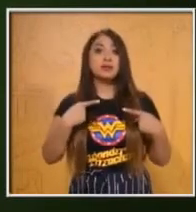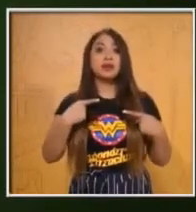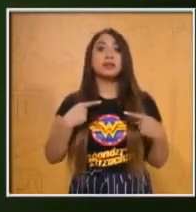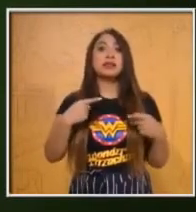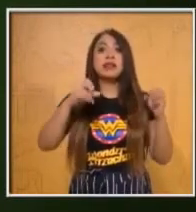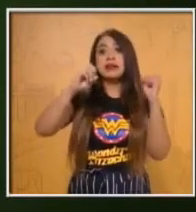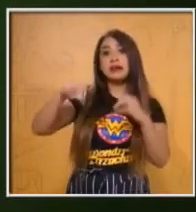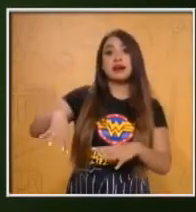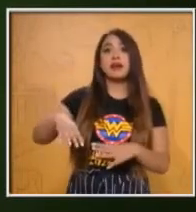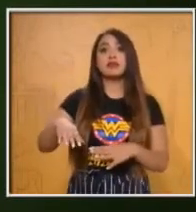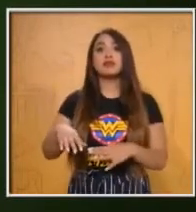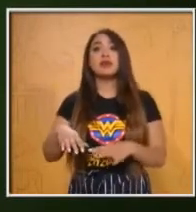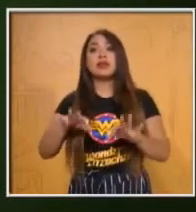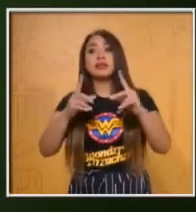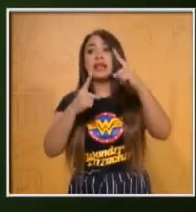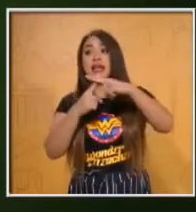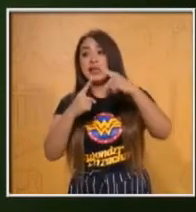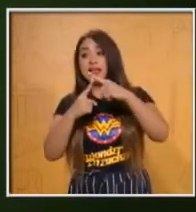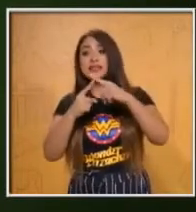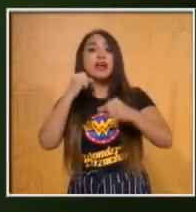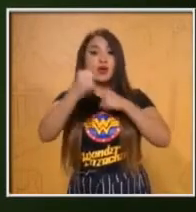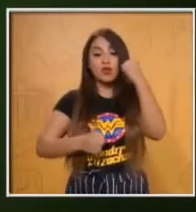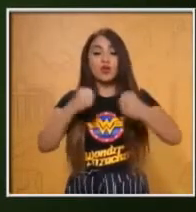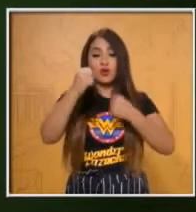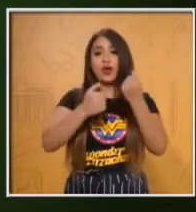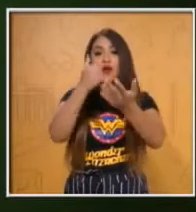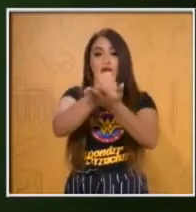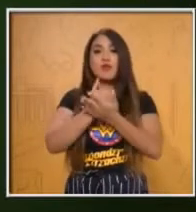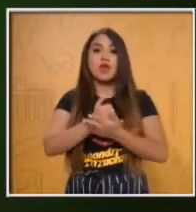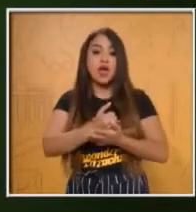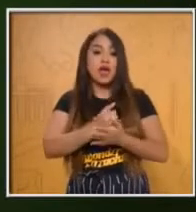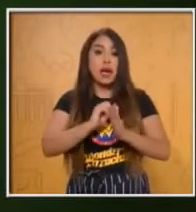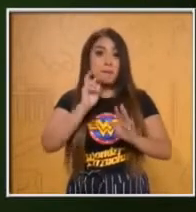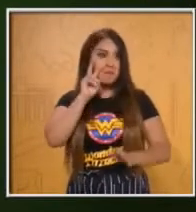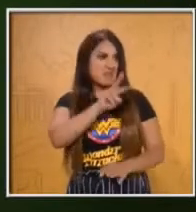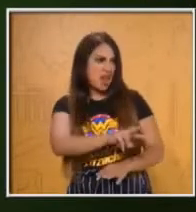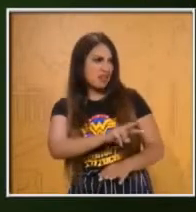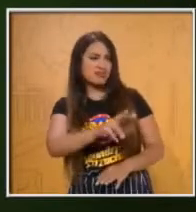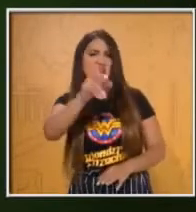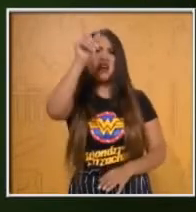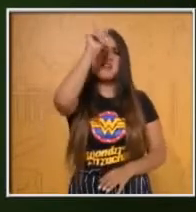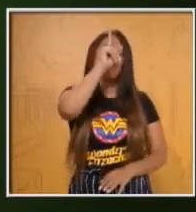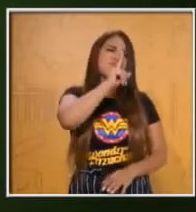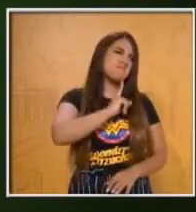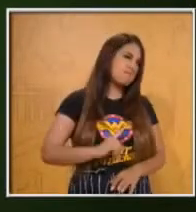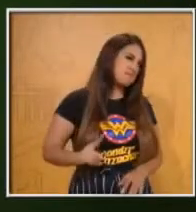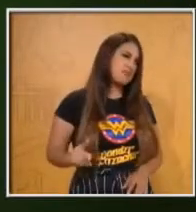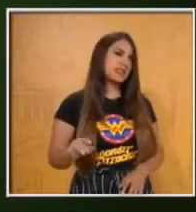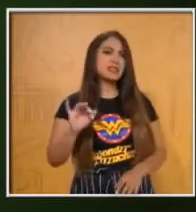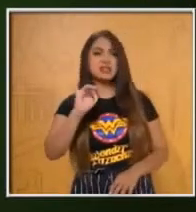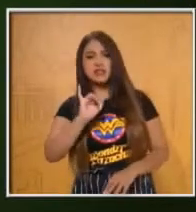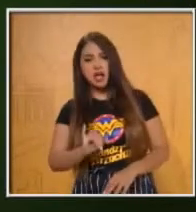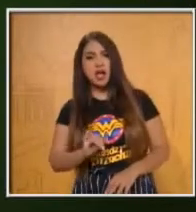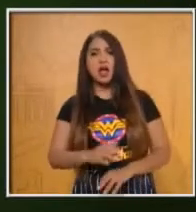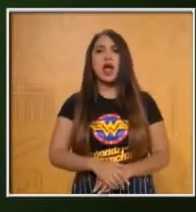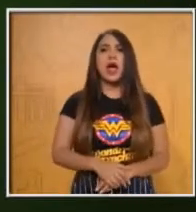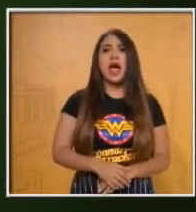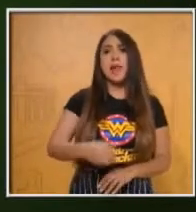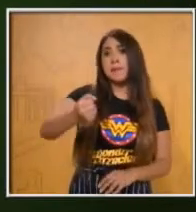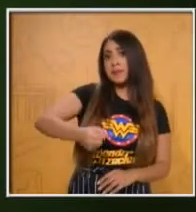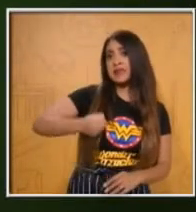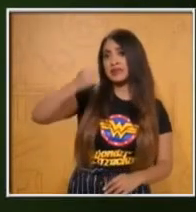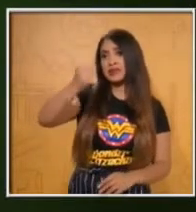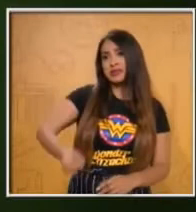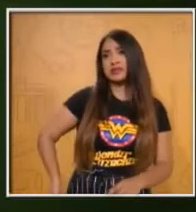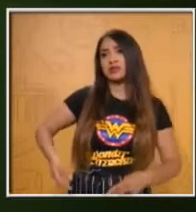y corrieron a ayudarlo. Cuando vieron que no era cierto y que el pastorcito se había burlado de